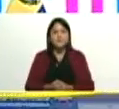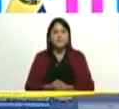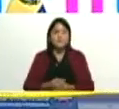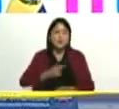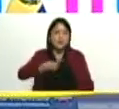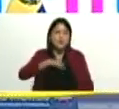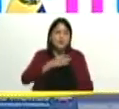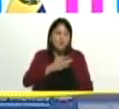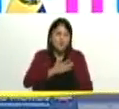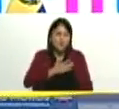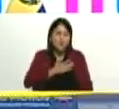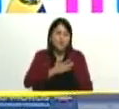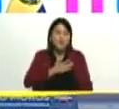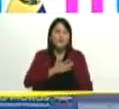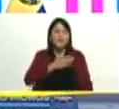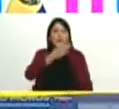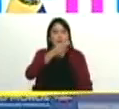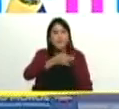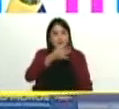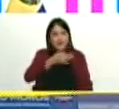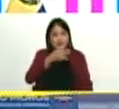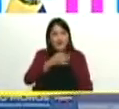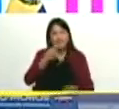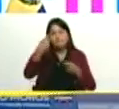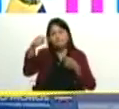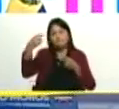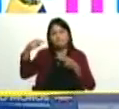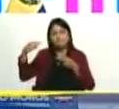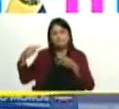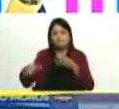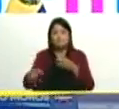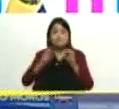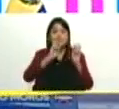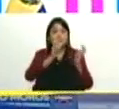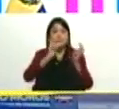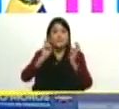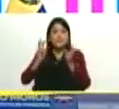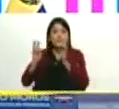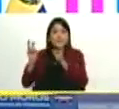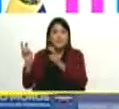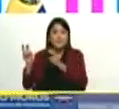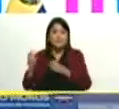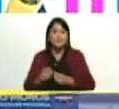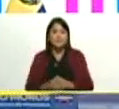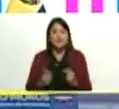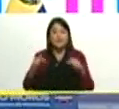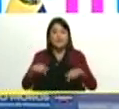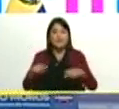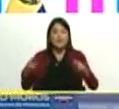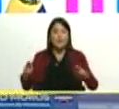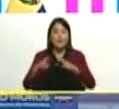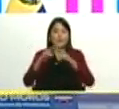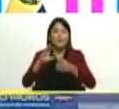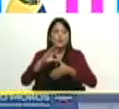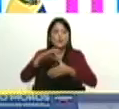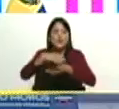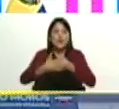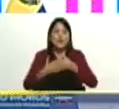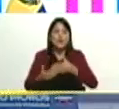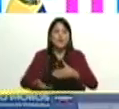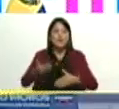hablar de distintos temas. Por eso es tan importante este encuentro,